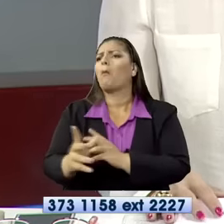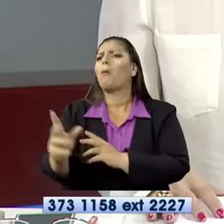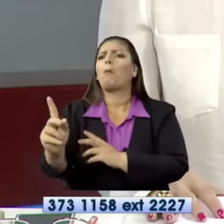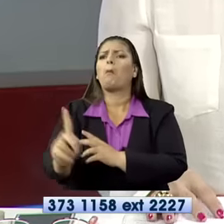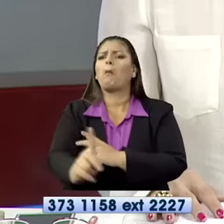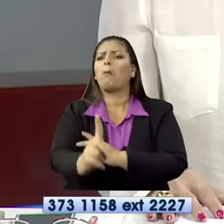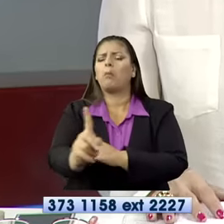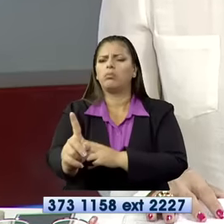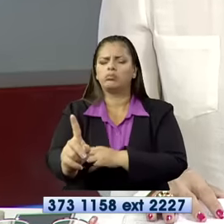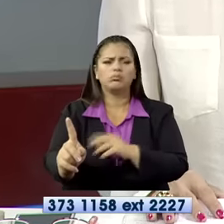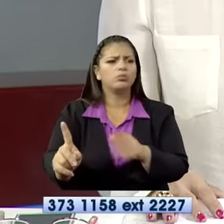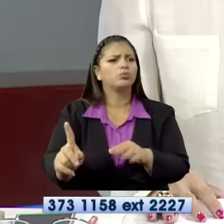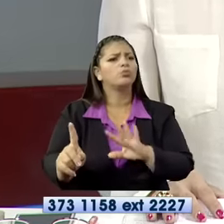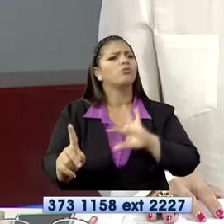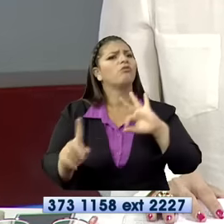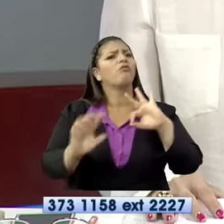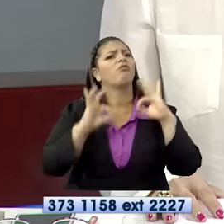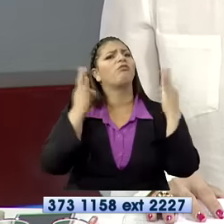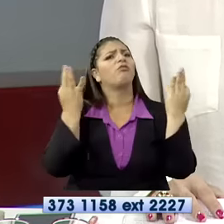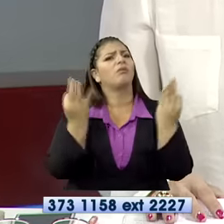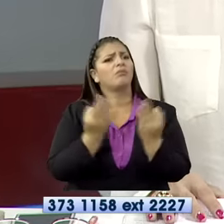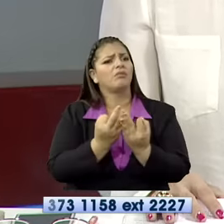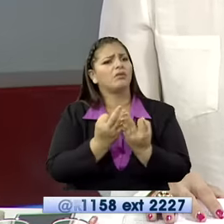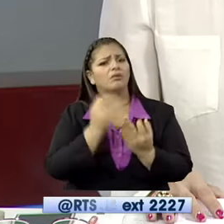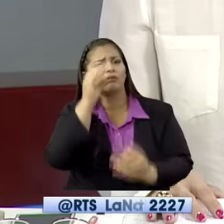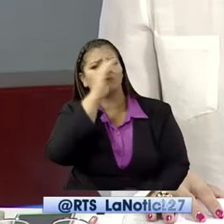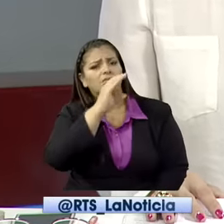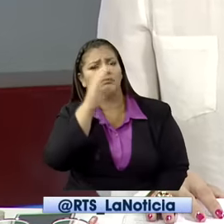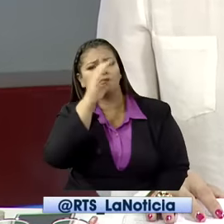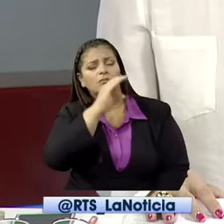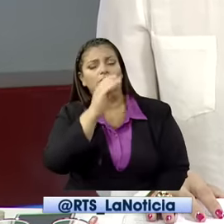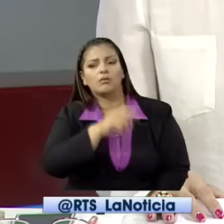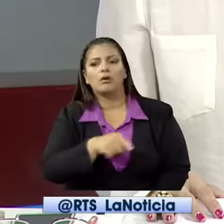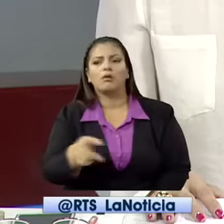encuentra en el sector de puente Lucía en la vía Ada